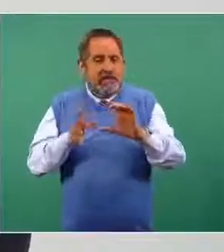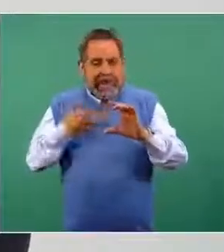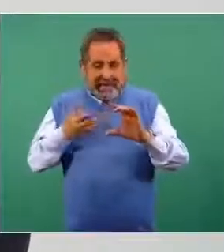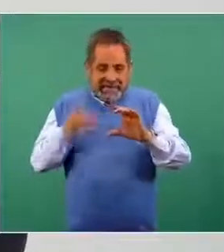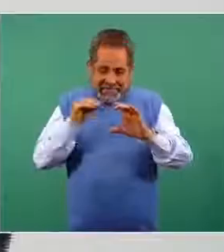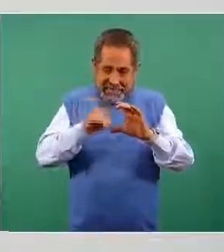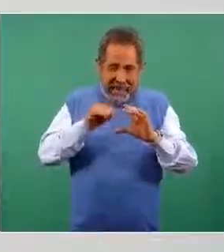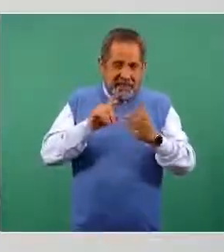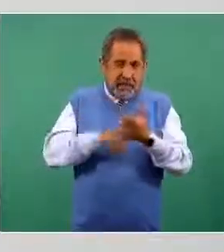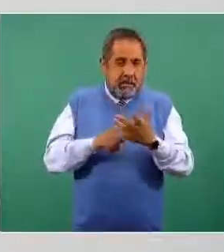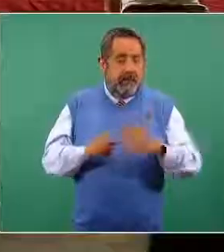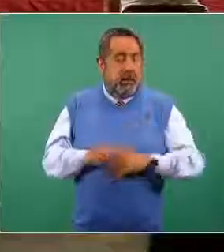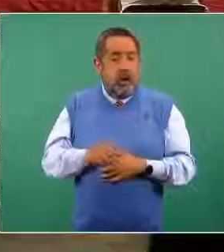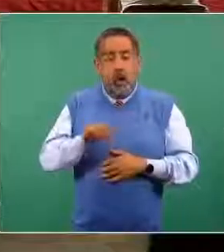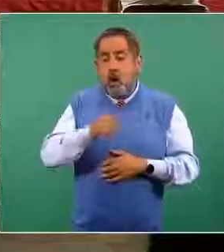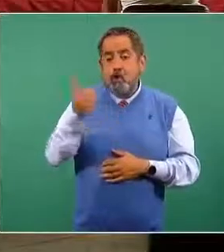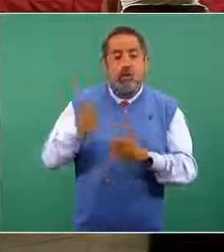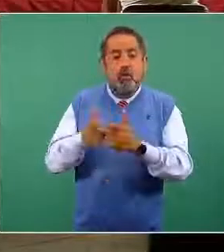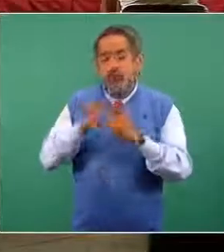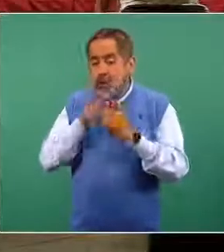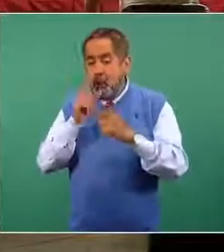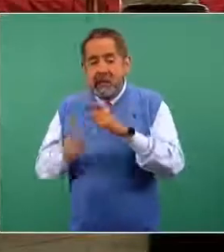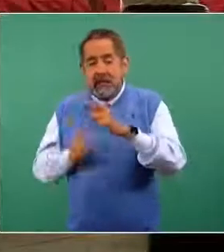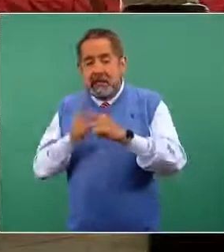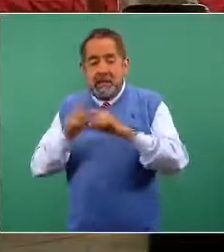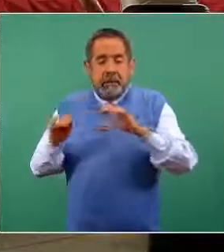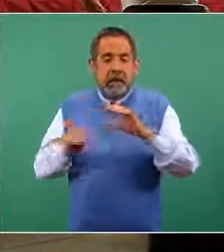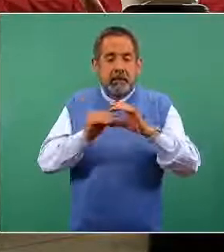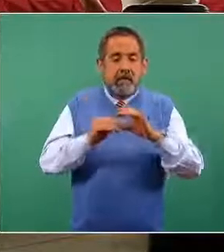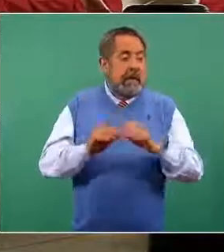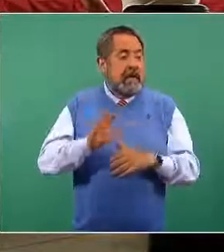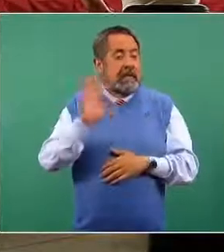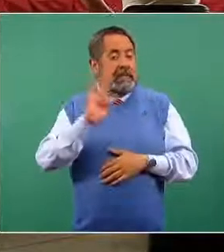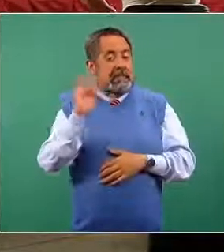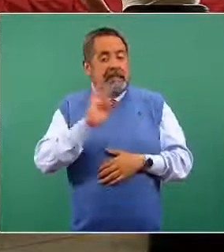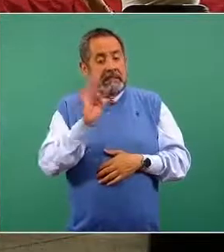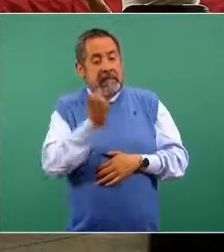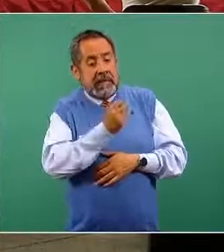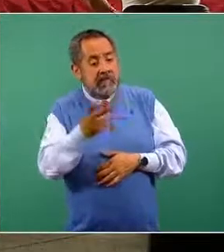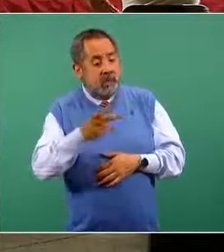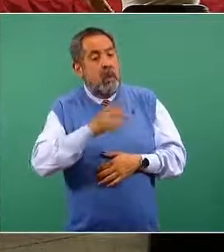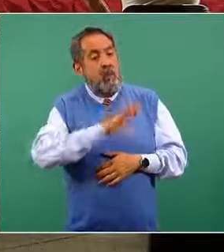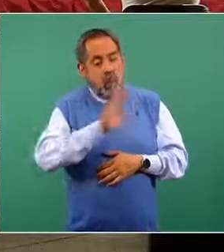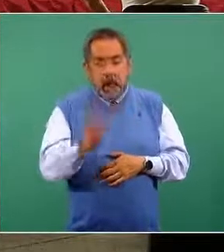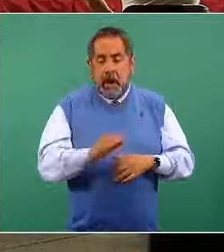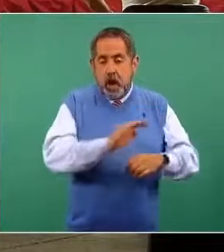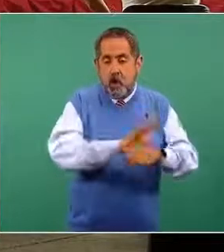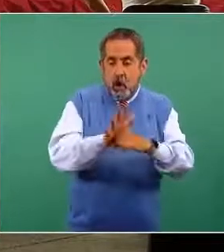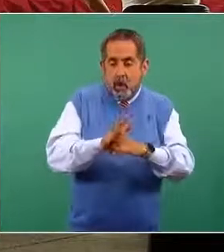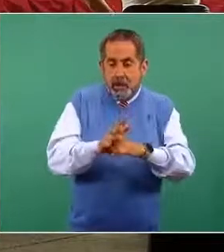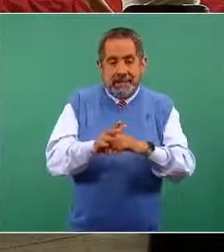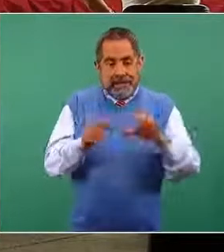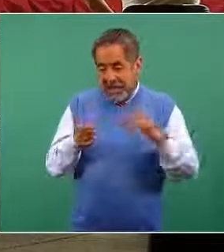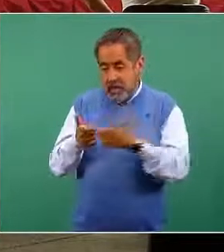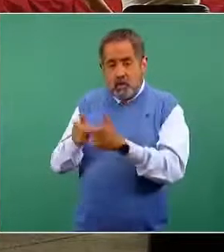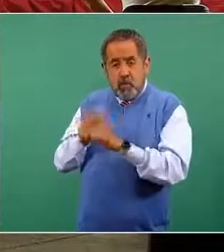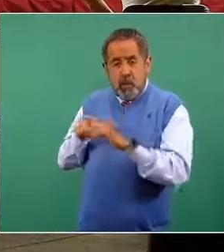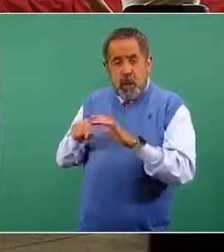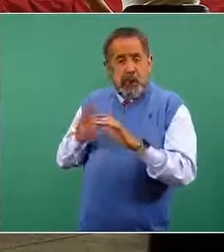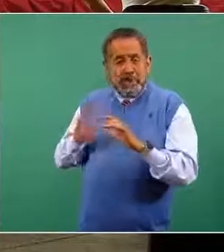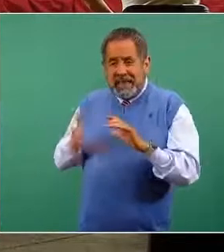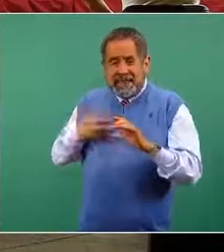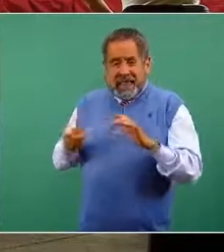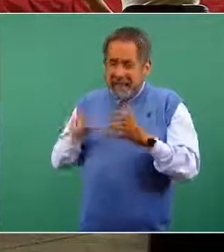exceso de mortalidad. ¿Qué otro grupo no debemos de sumar? Los que potencialmente fallecieron por COVID, que son este subgrupo del exceso de